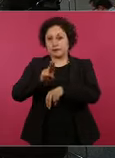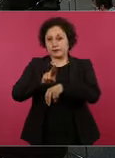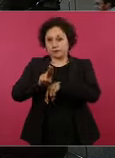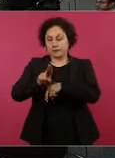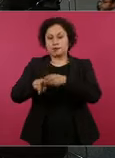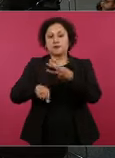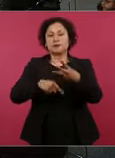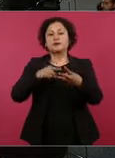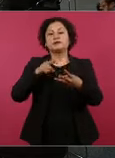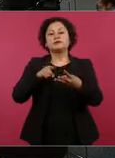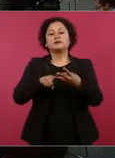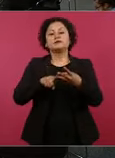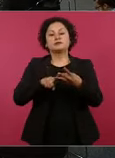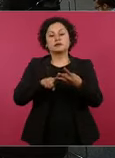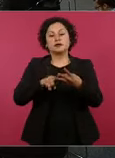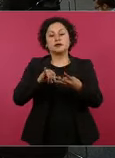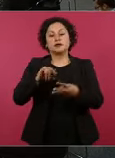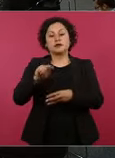y el Istmo.